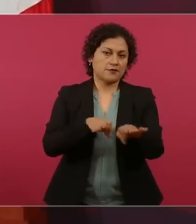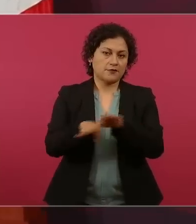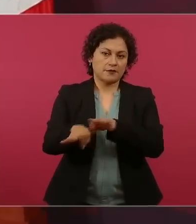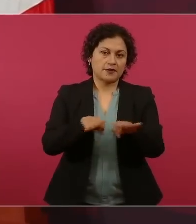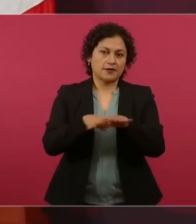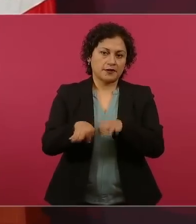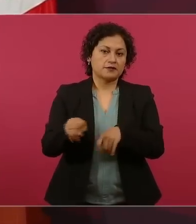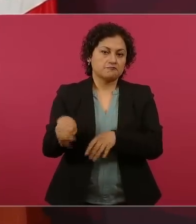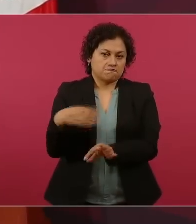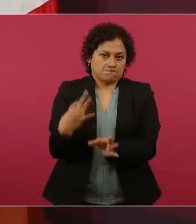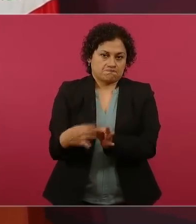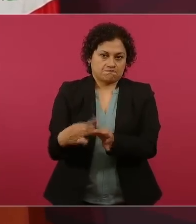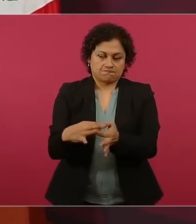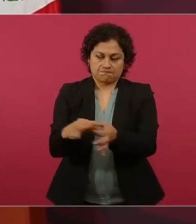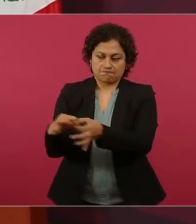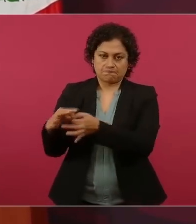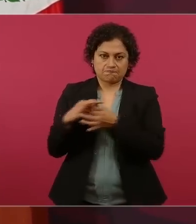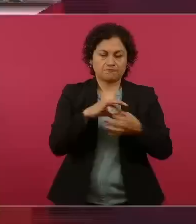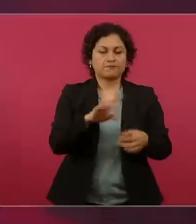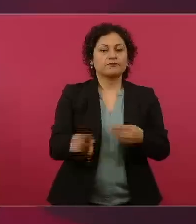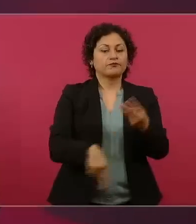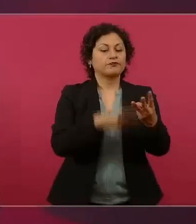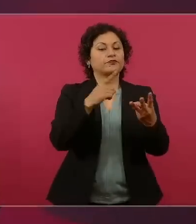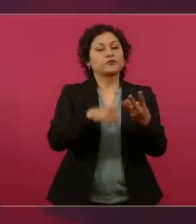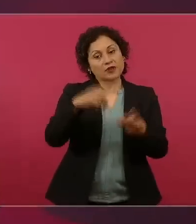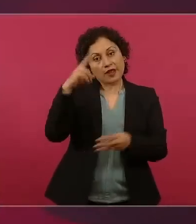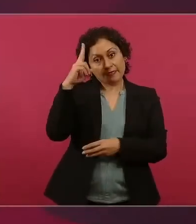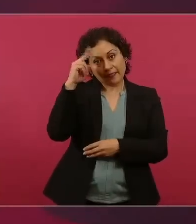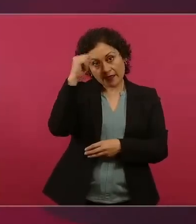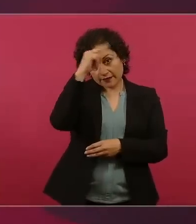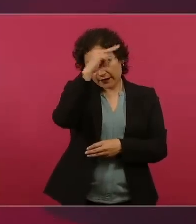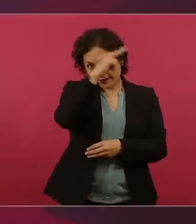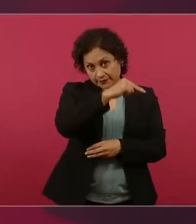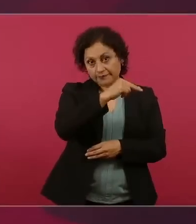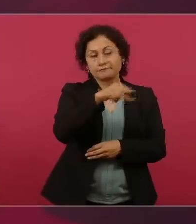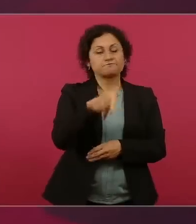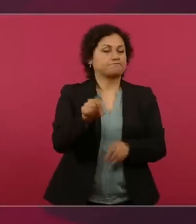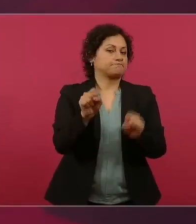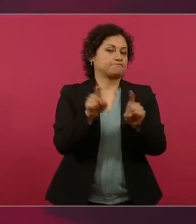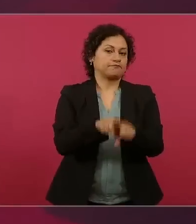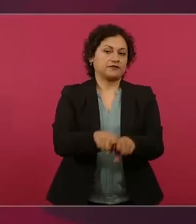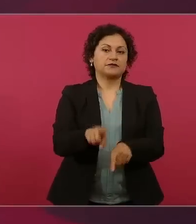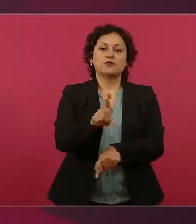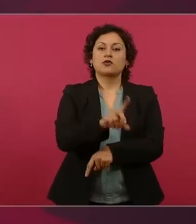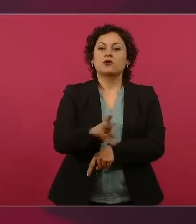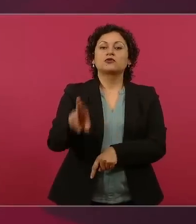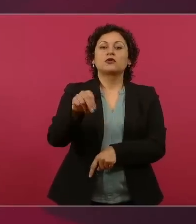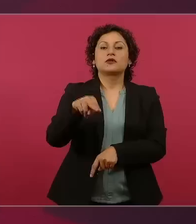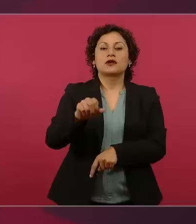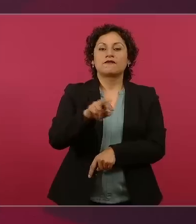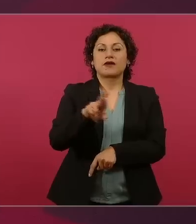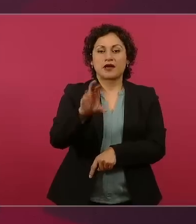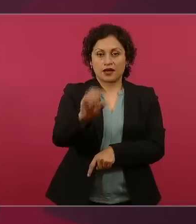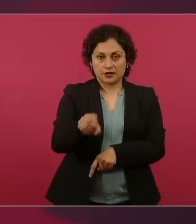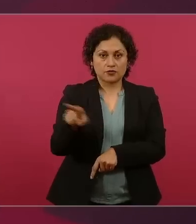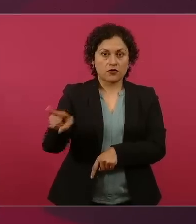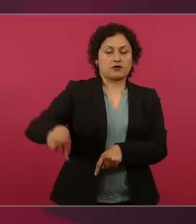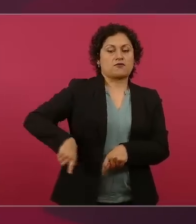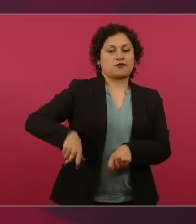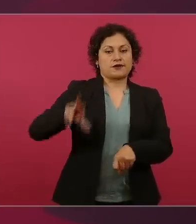de manera coordinada. En el caso de Nayarit, lo mismo, el doctor Navarro,